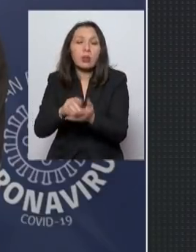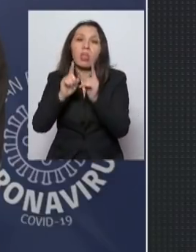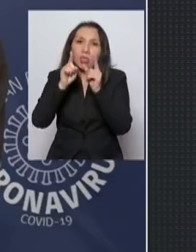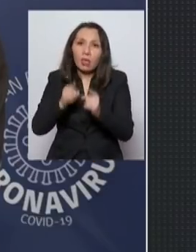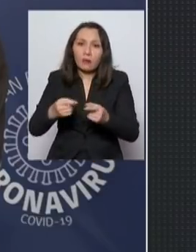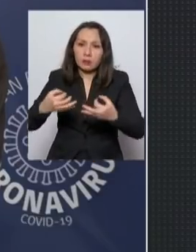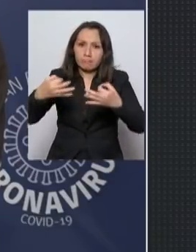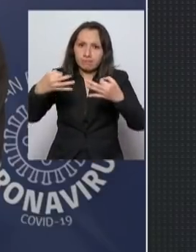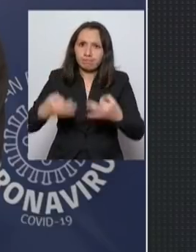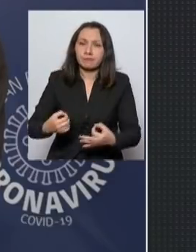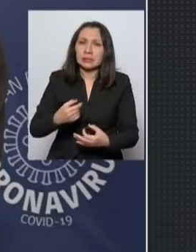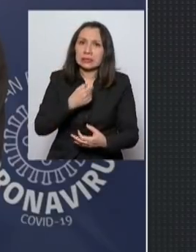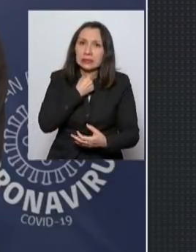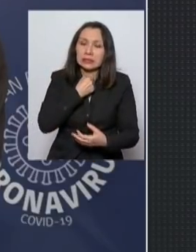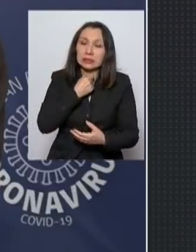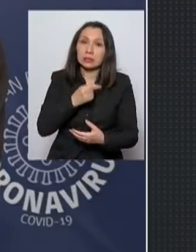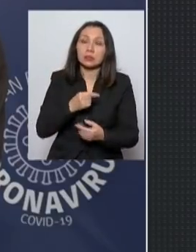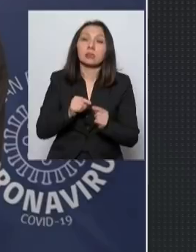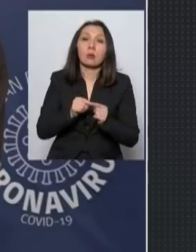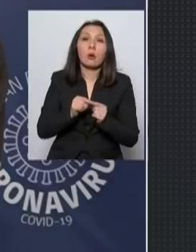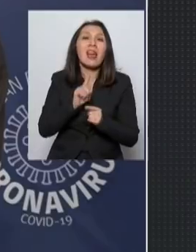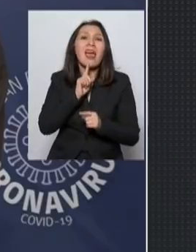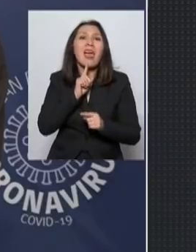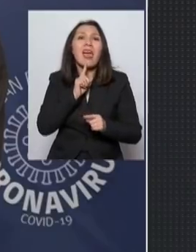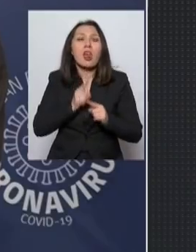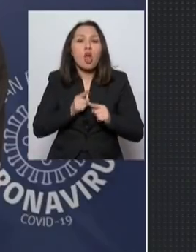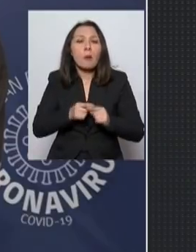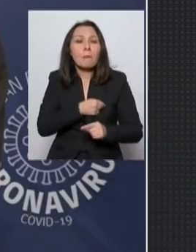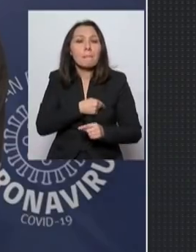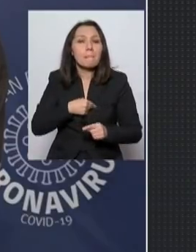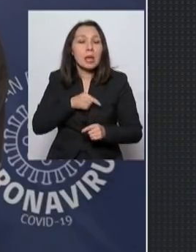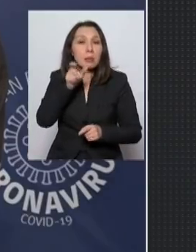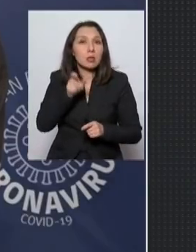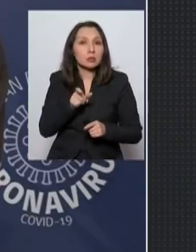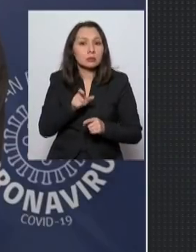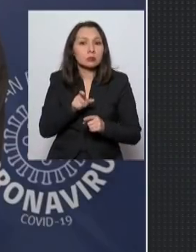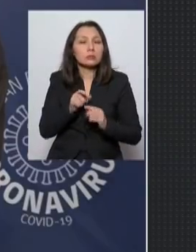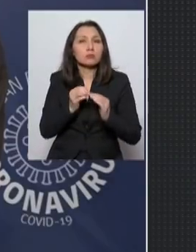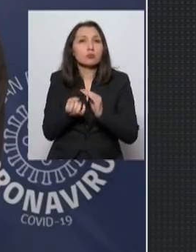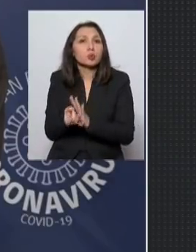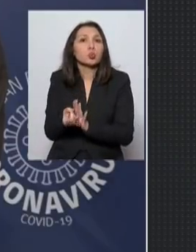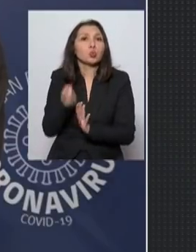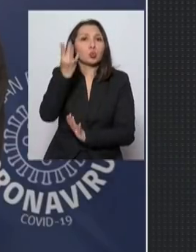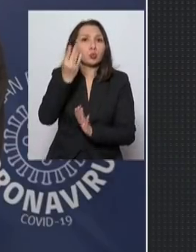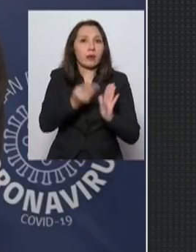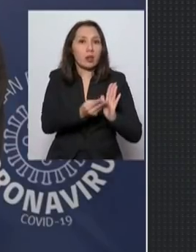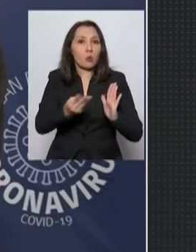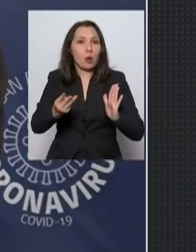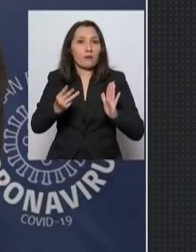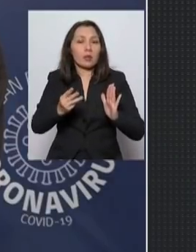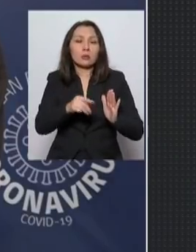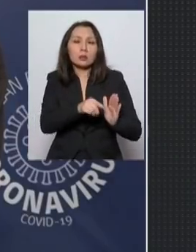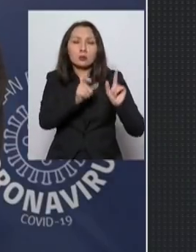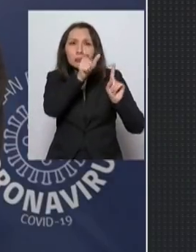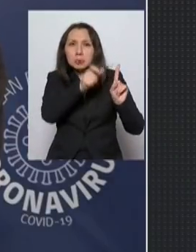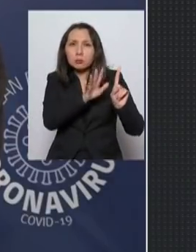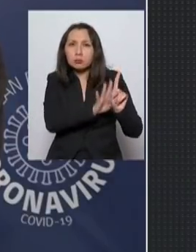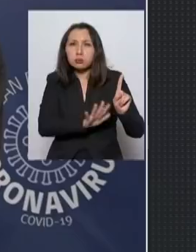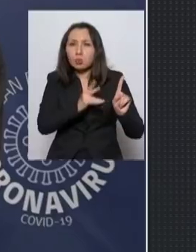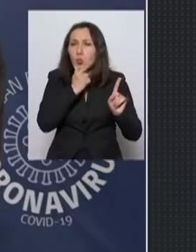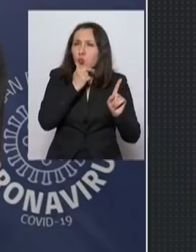que garantizar que la identificación de la persona está subida a la plataforma como caso